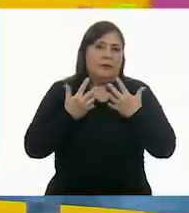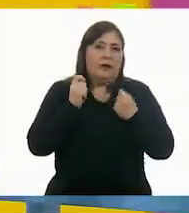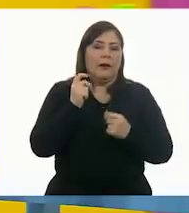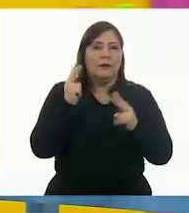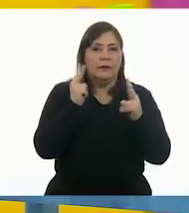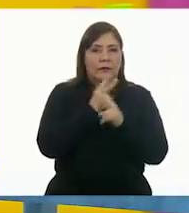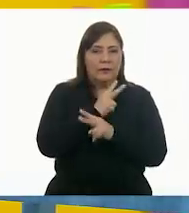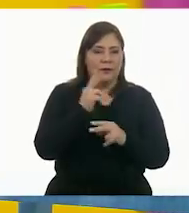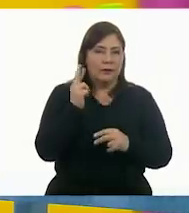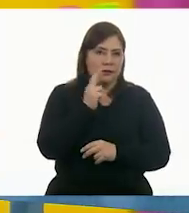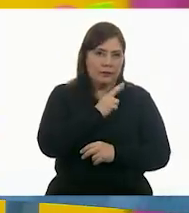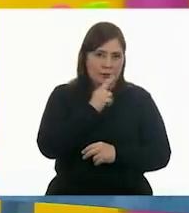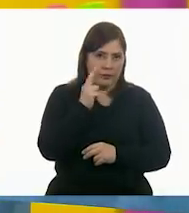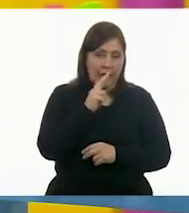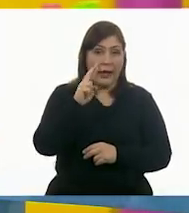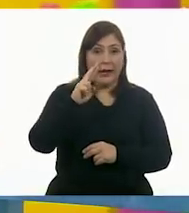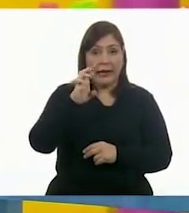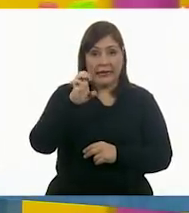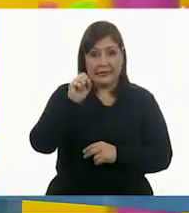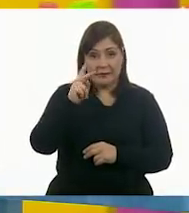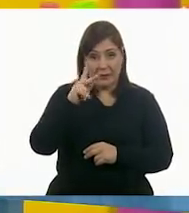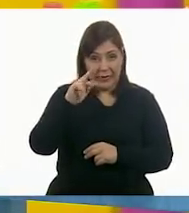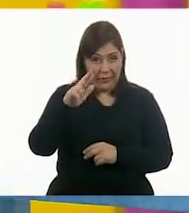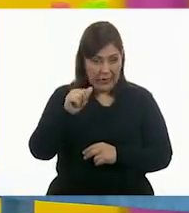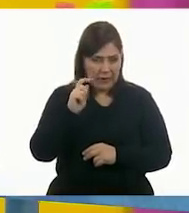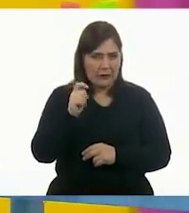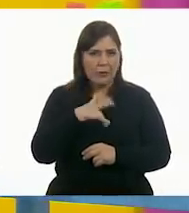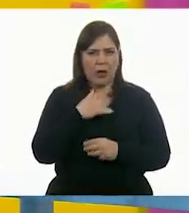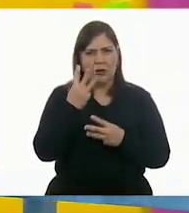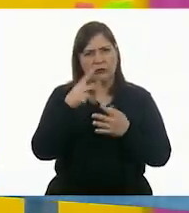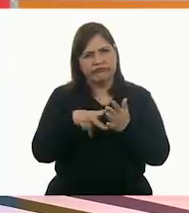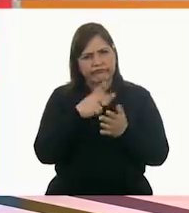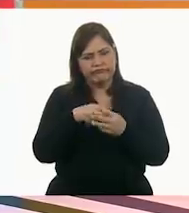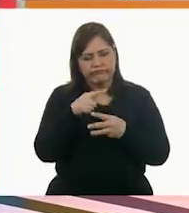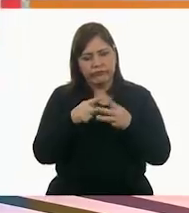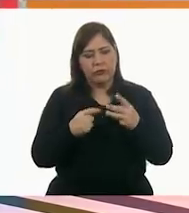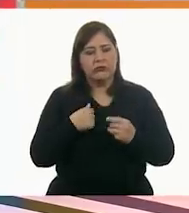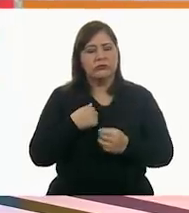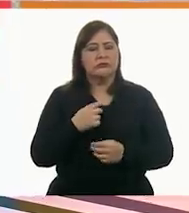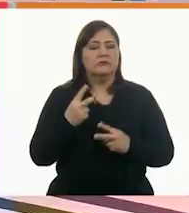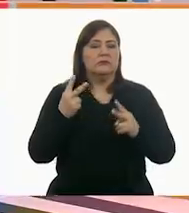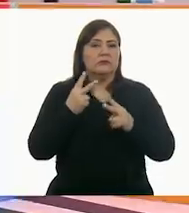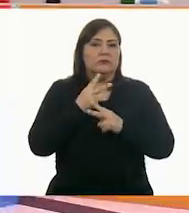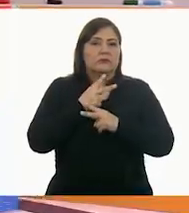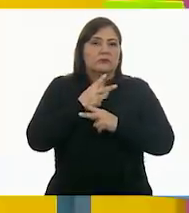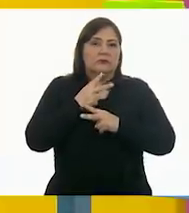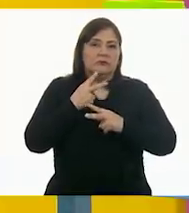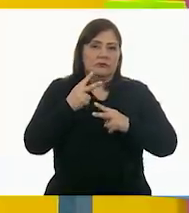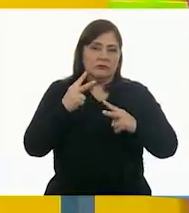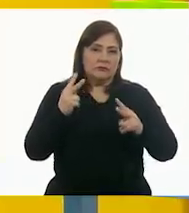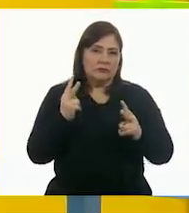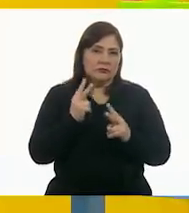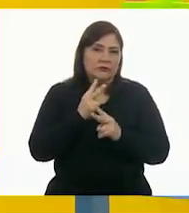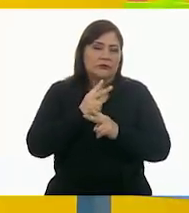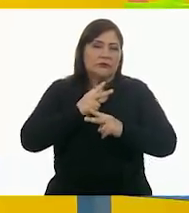Puedes hacer tus tres respiraciones como lo hemos estado haciendo. La siguiente A es